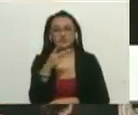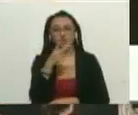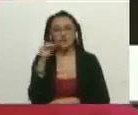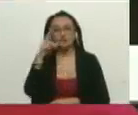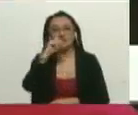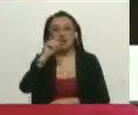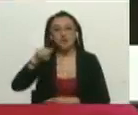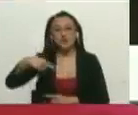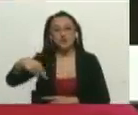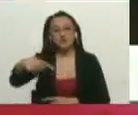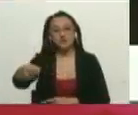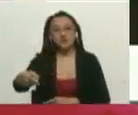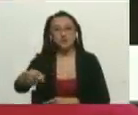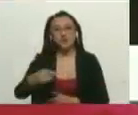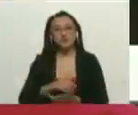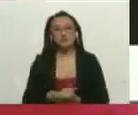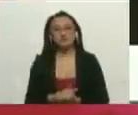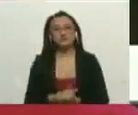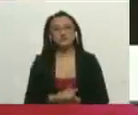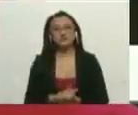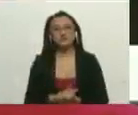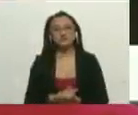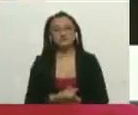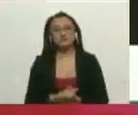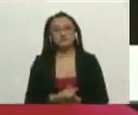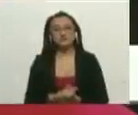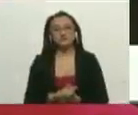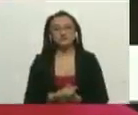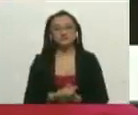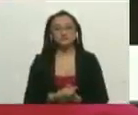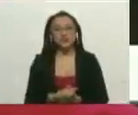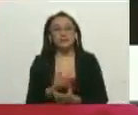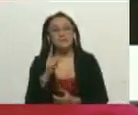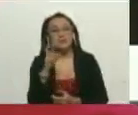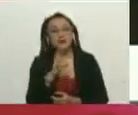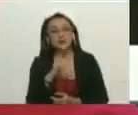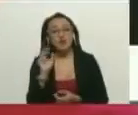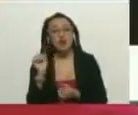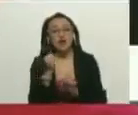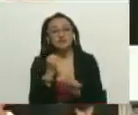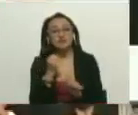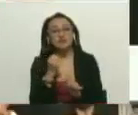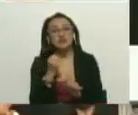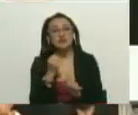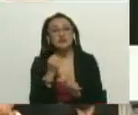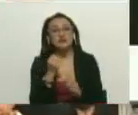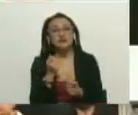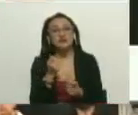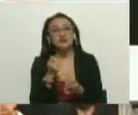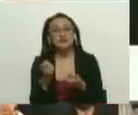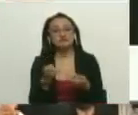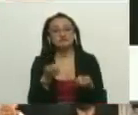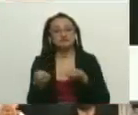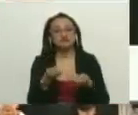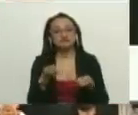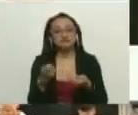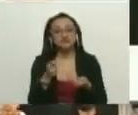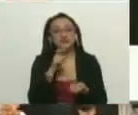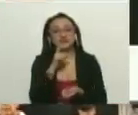200 años más tarde, dio también pie a la primera rebelión antimonopolista que la tenía